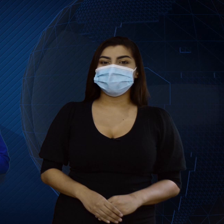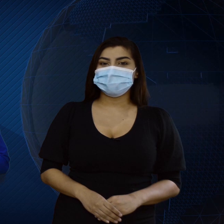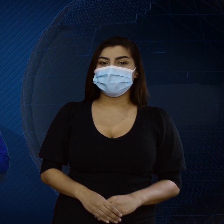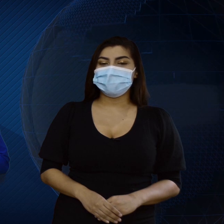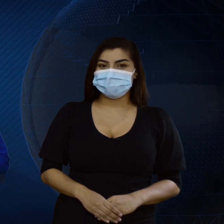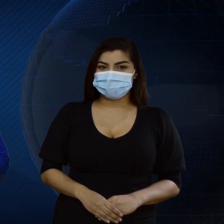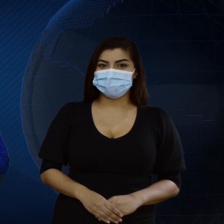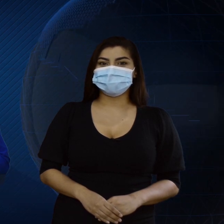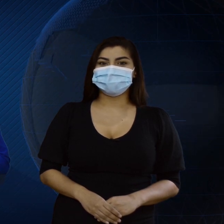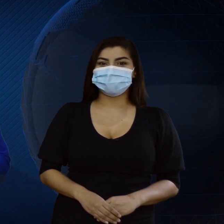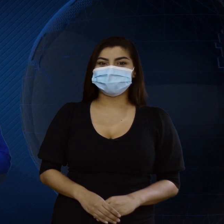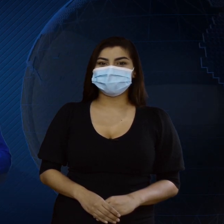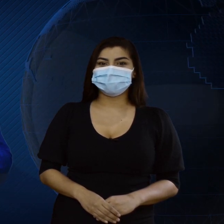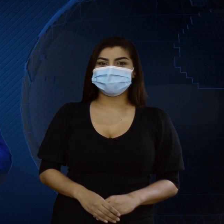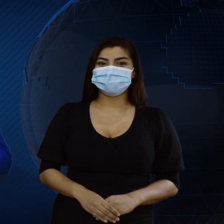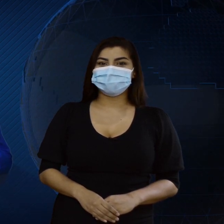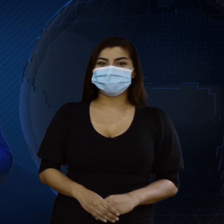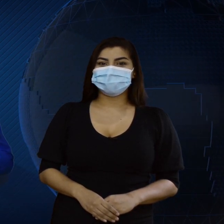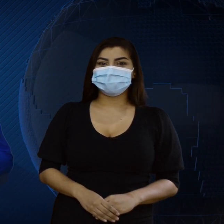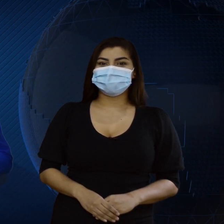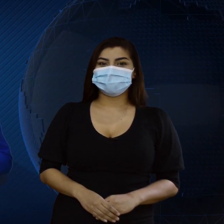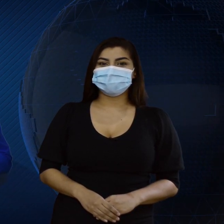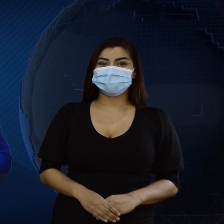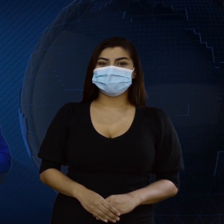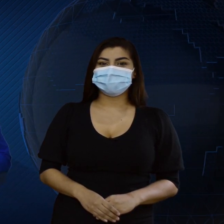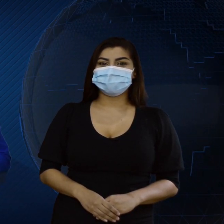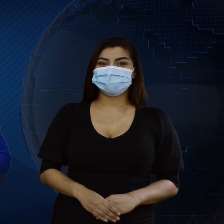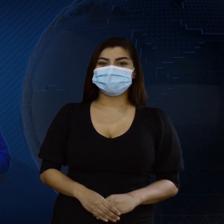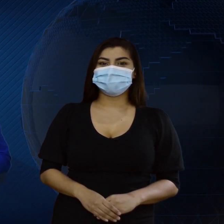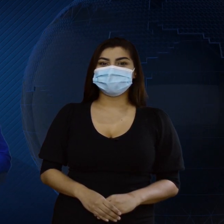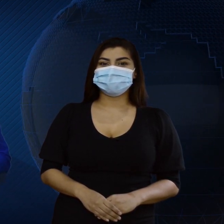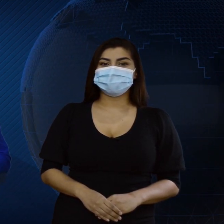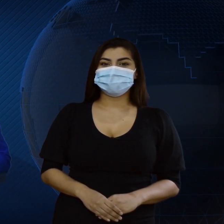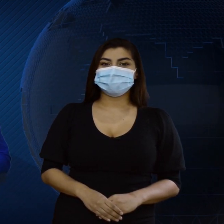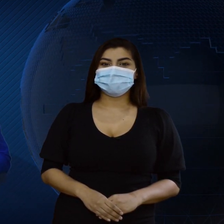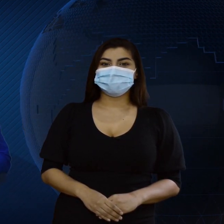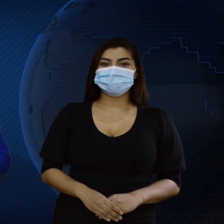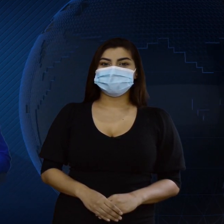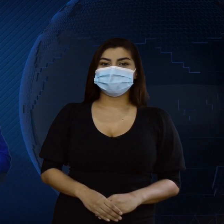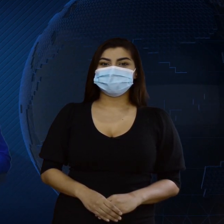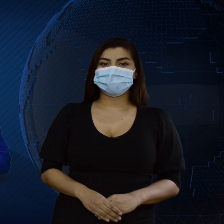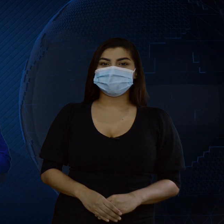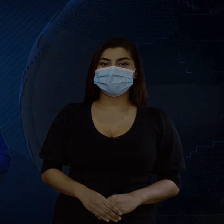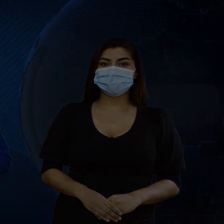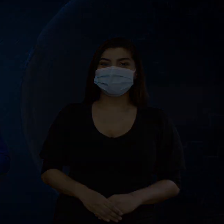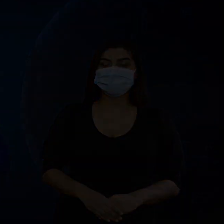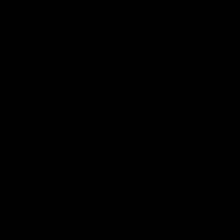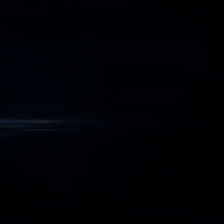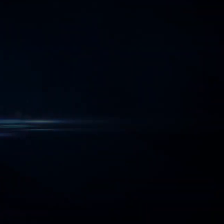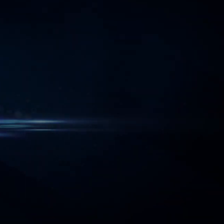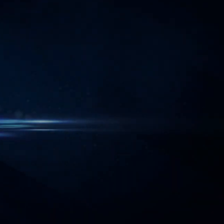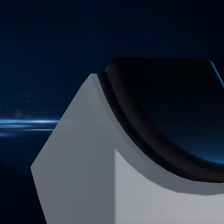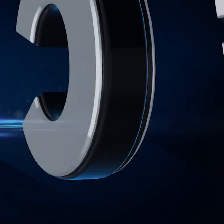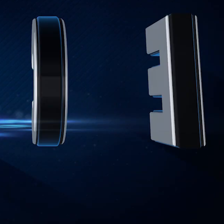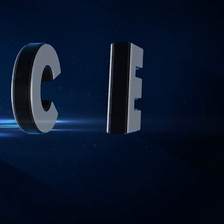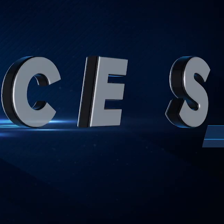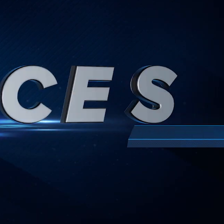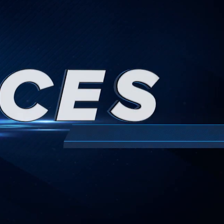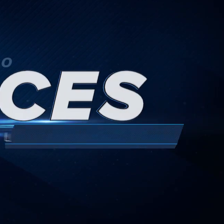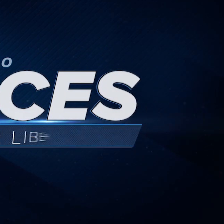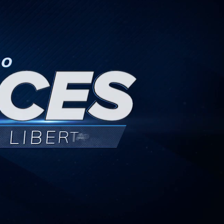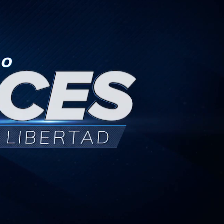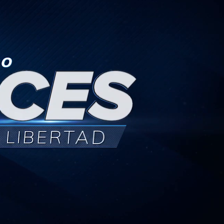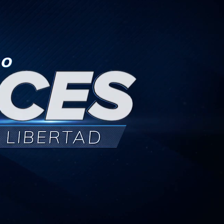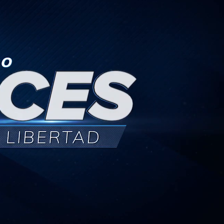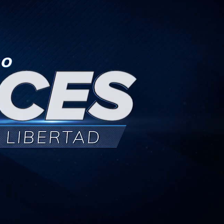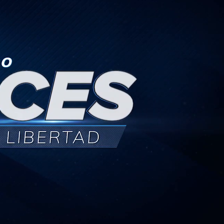Instagram, Twitter y YouTube. Demos inicio con las principales noticias que han preparado nuestros medios aliados.